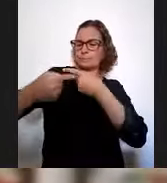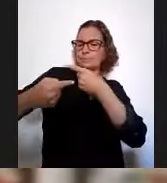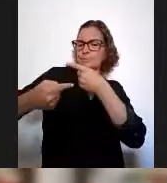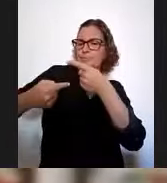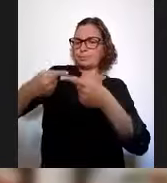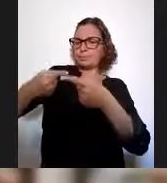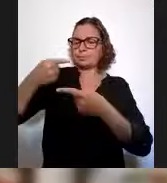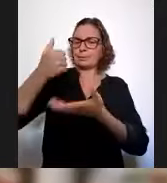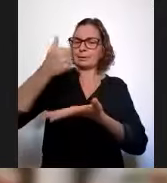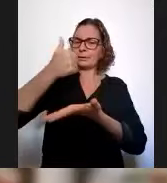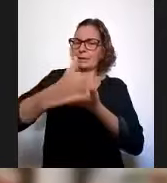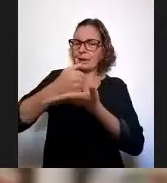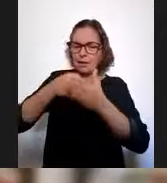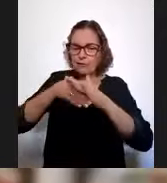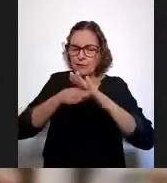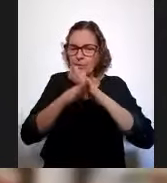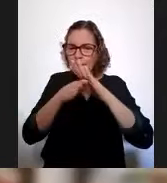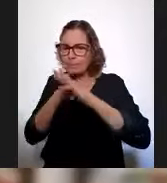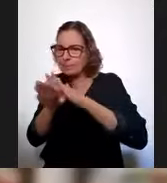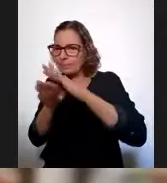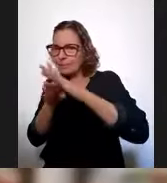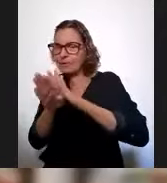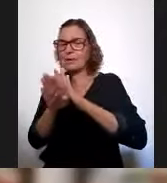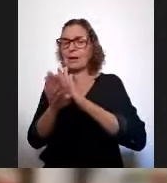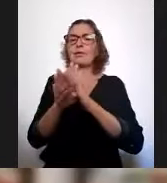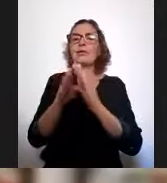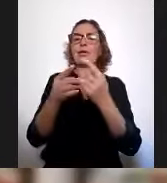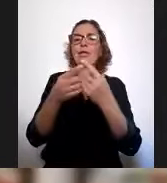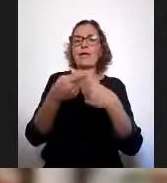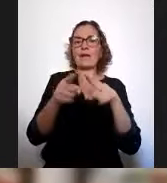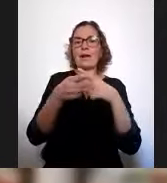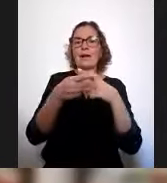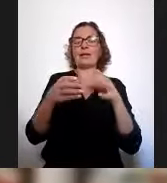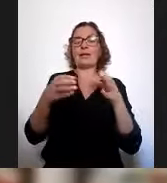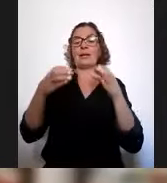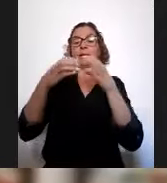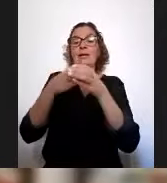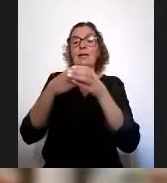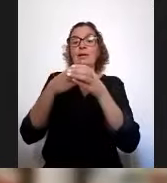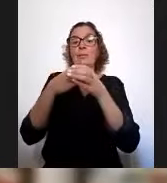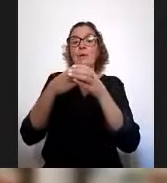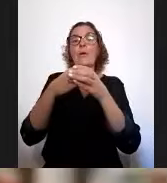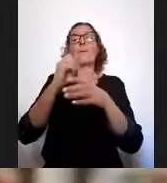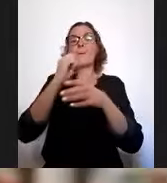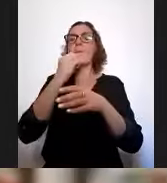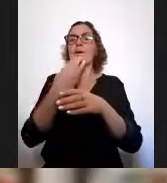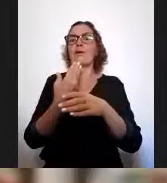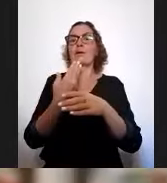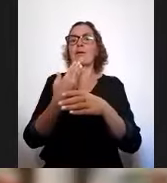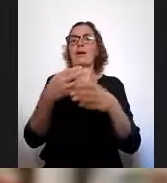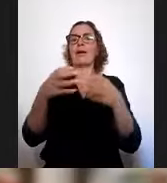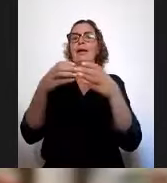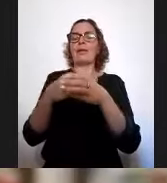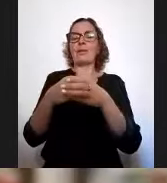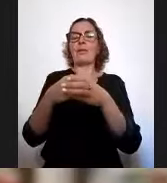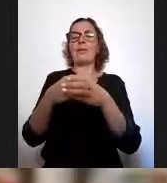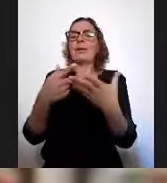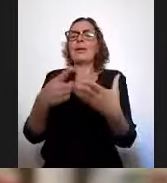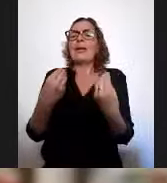si se van formando parte de distintos equipos, los hacen mucho más ricos. ¿Qué motiva